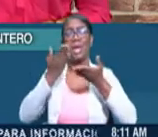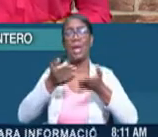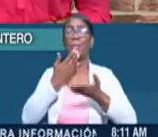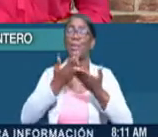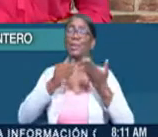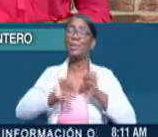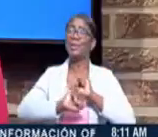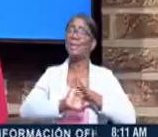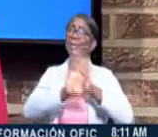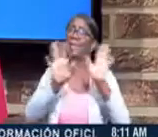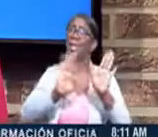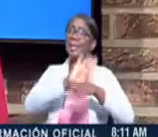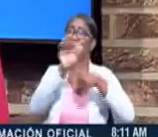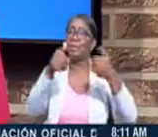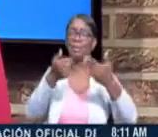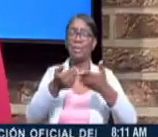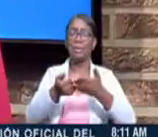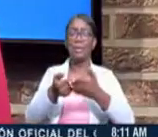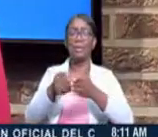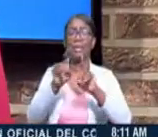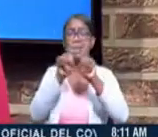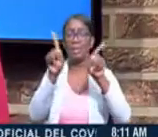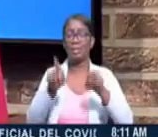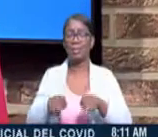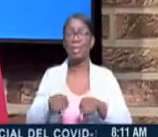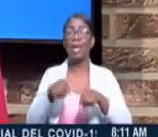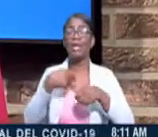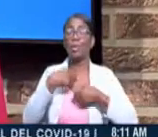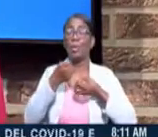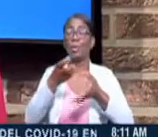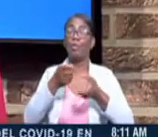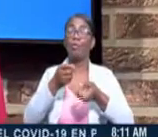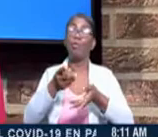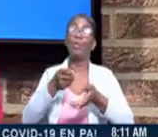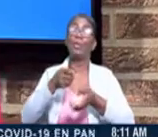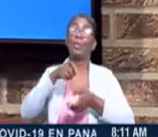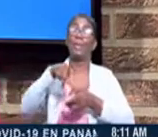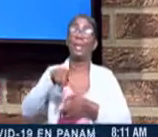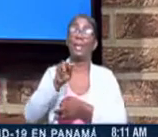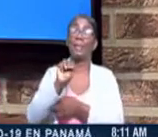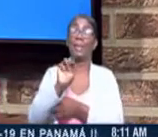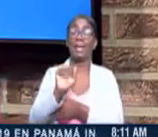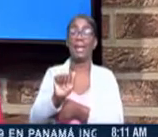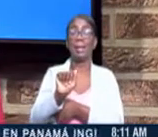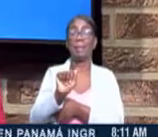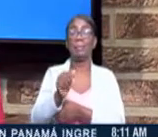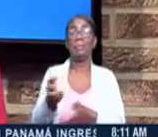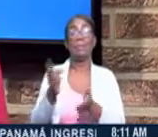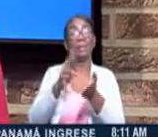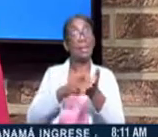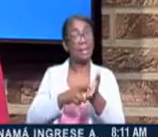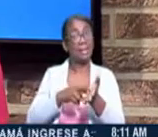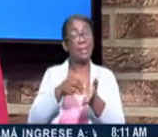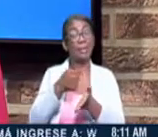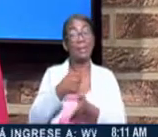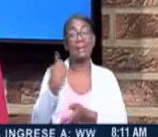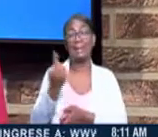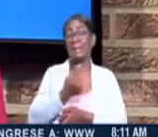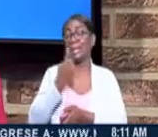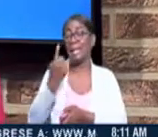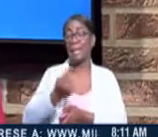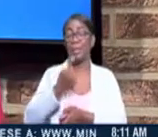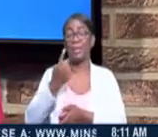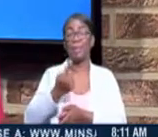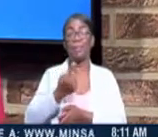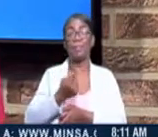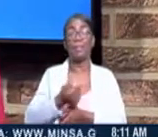todos los amigos televidentes que sintonizan a diario Yo Me Informo PMA, reiterando siempre, como lo has mencionado, Betseray,